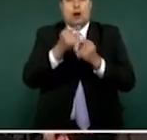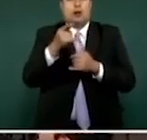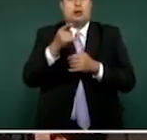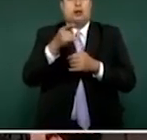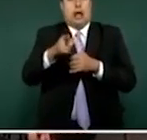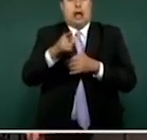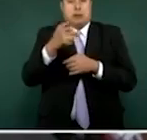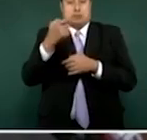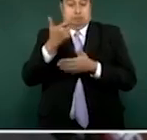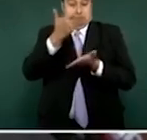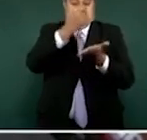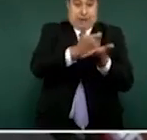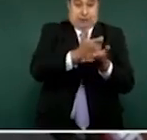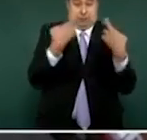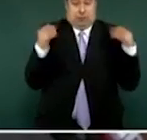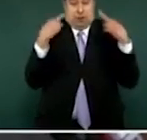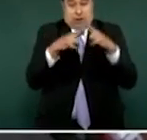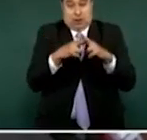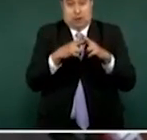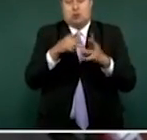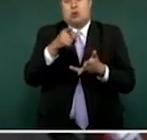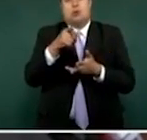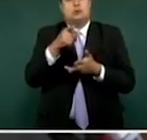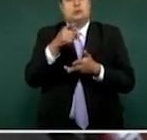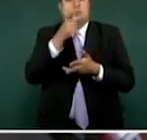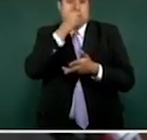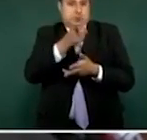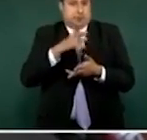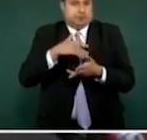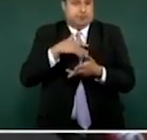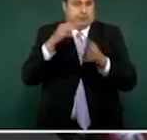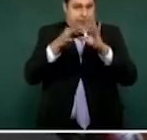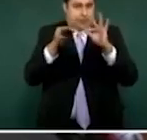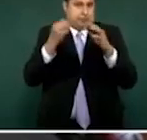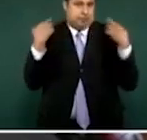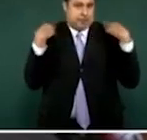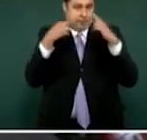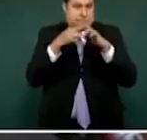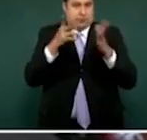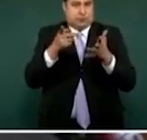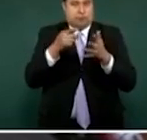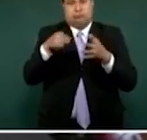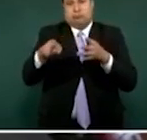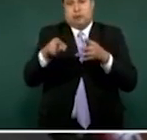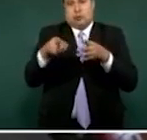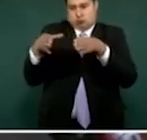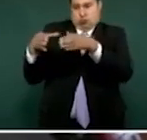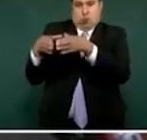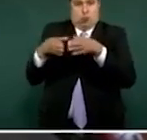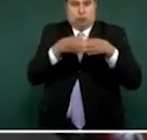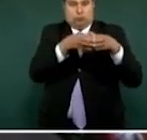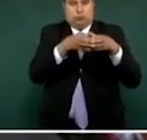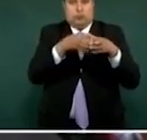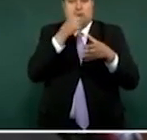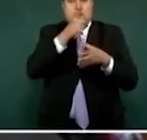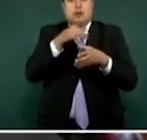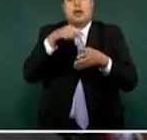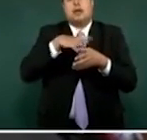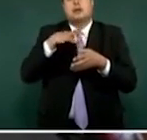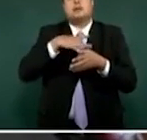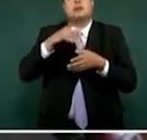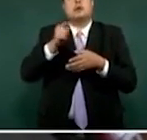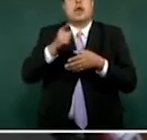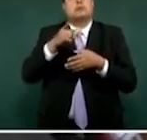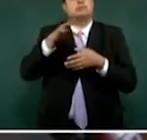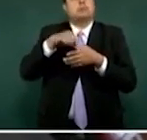los salarios de los maestros se están pagando, según reportan los mismos maestros organizados, a través de las cuotas que